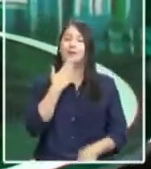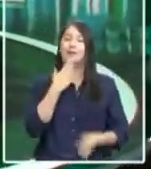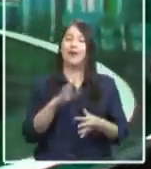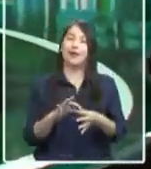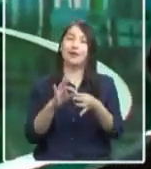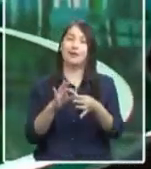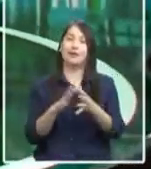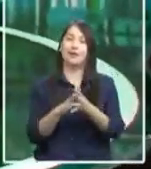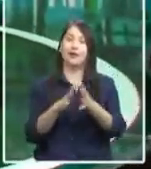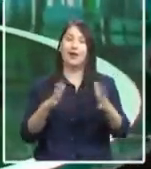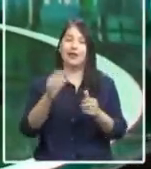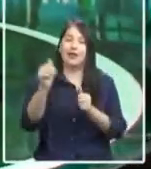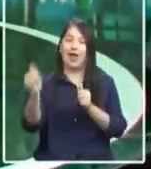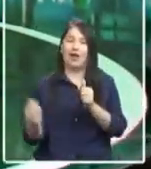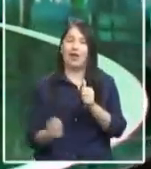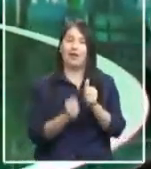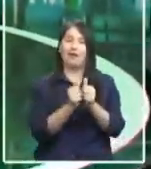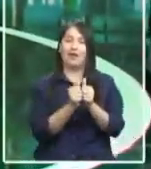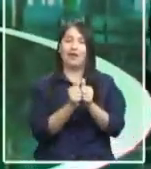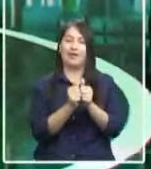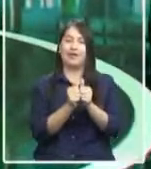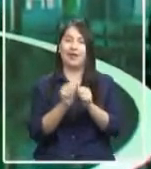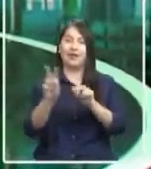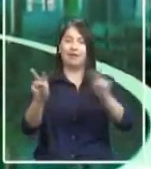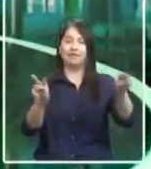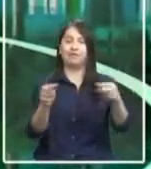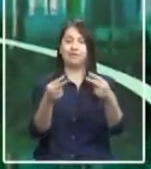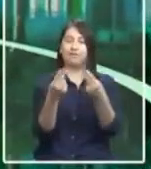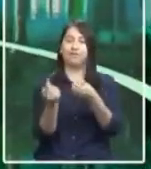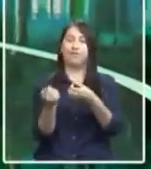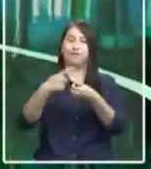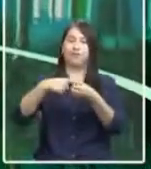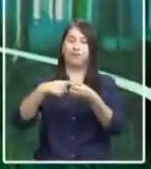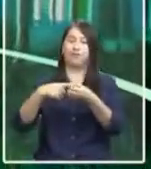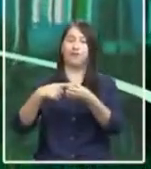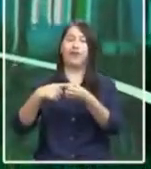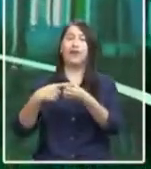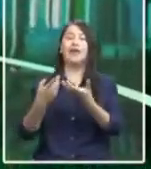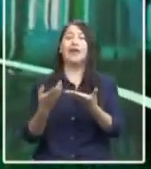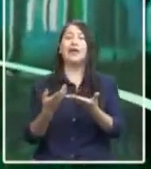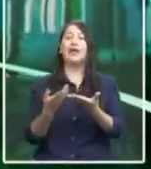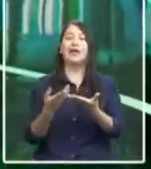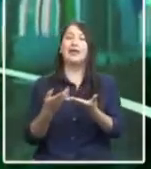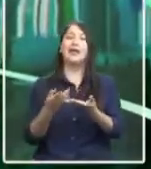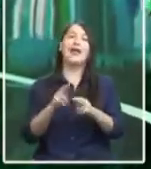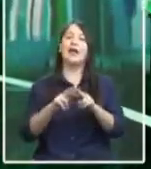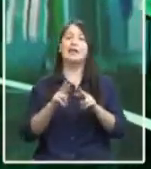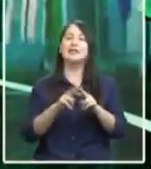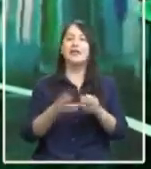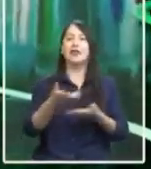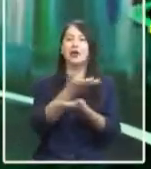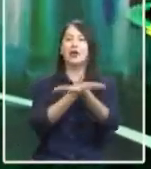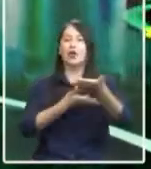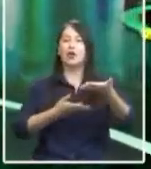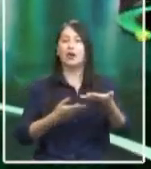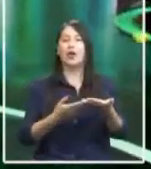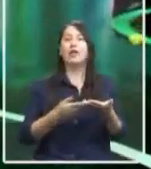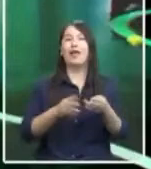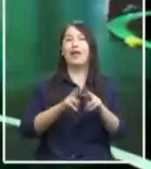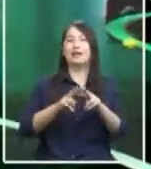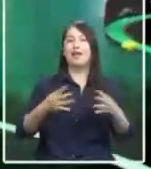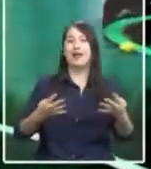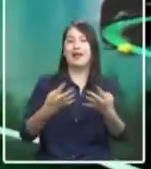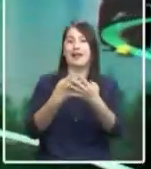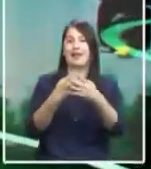la amplia compañía de forma virtual que han tenido junto a nosotros, haciéndonos trending topic, interactuando a través de nuestras redes sociales